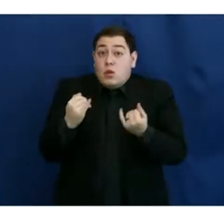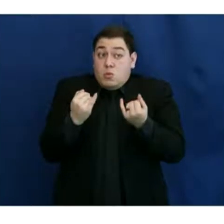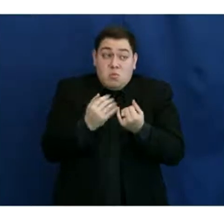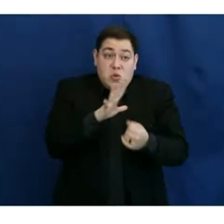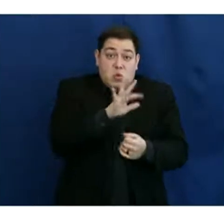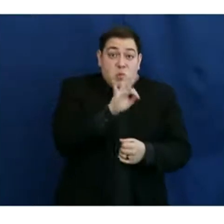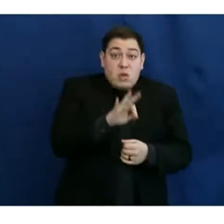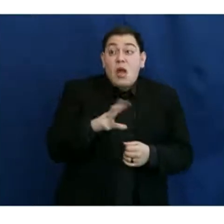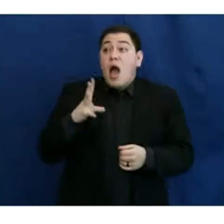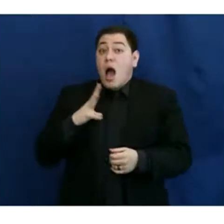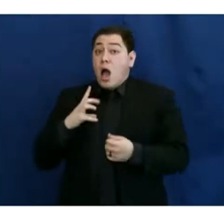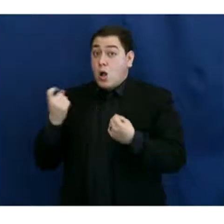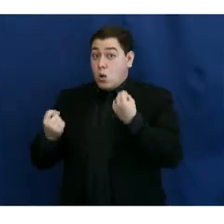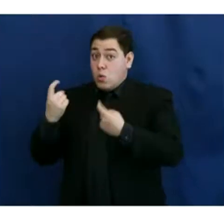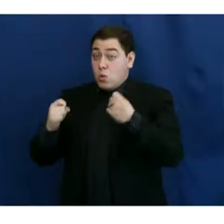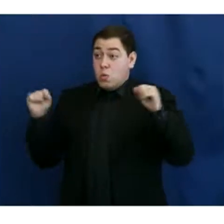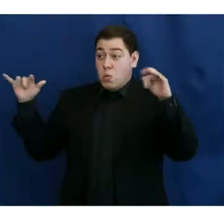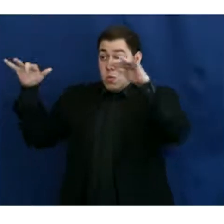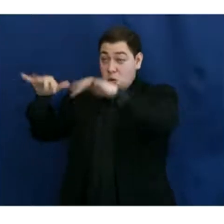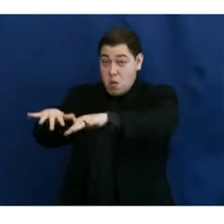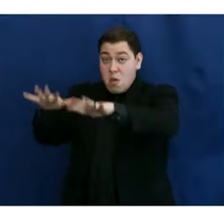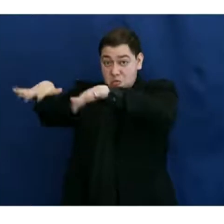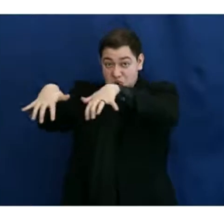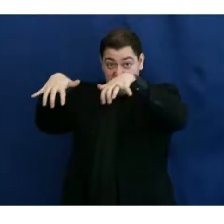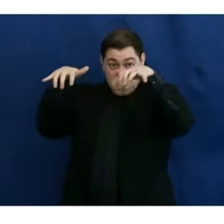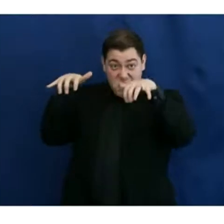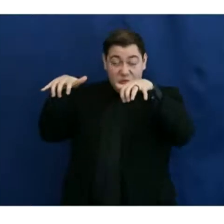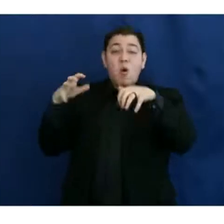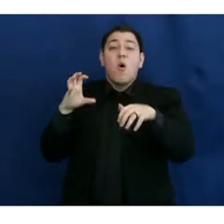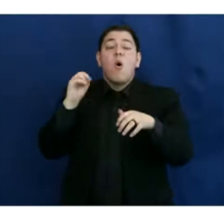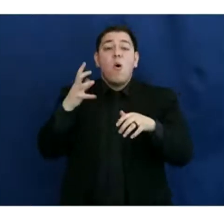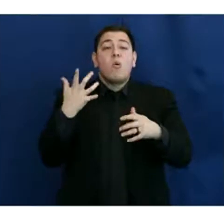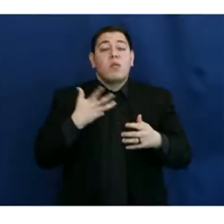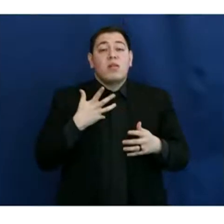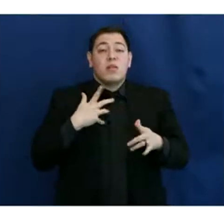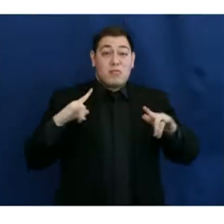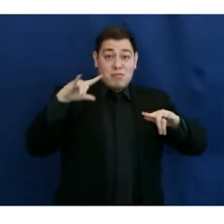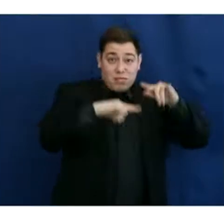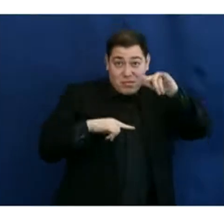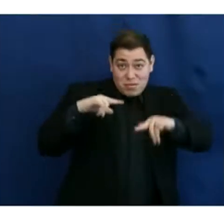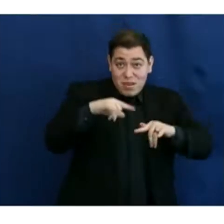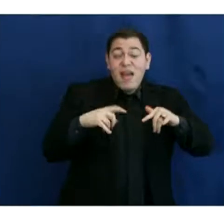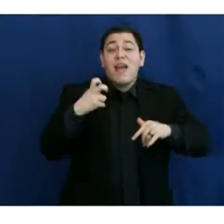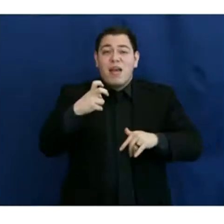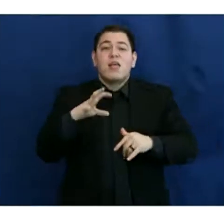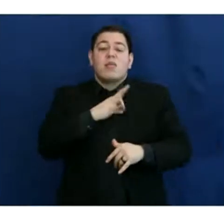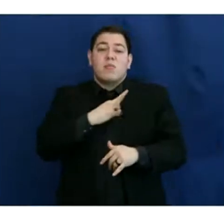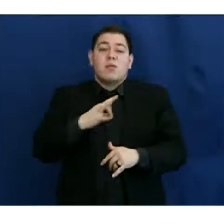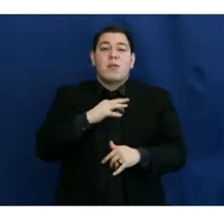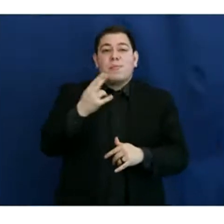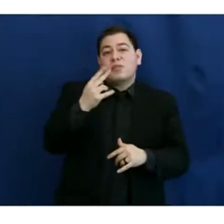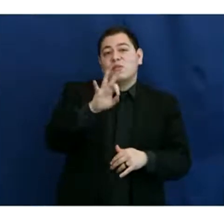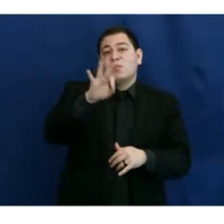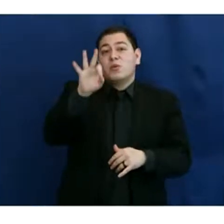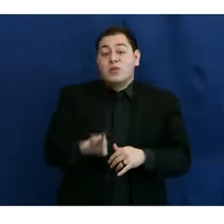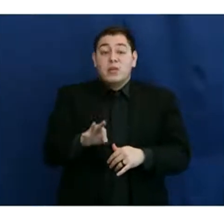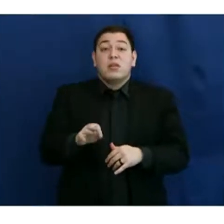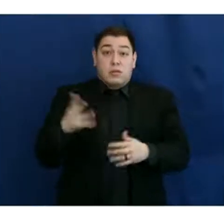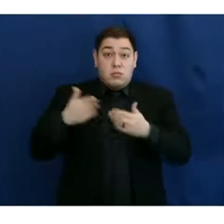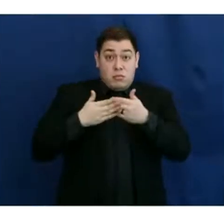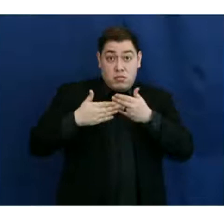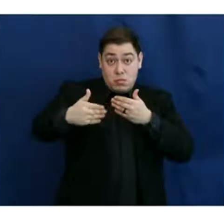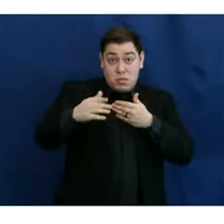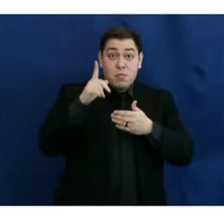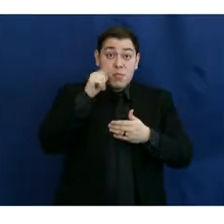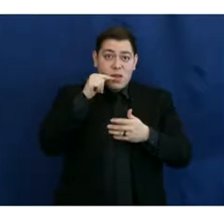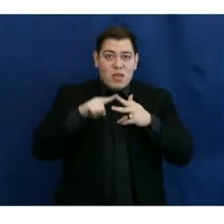libre 33% y parques de atracción. Así que con esta información va a haber cambios empezando el 15 de abril, pero vamos a seguir ayudando